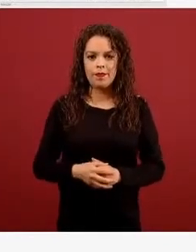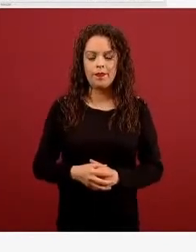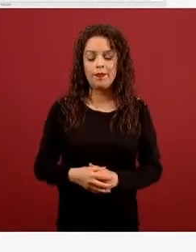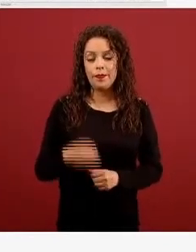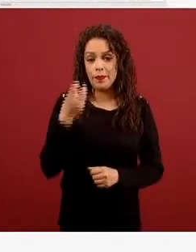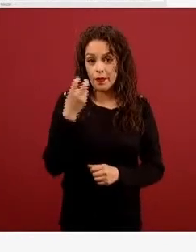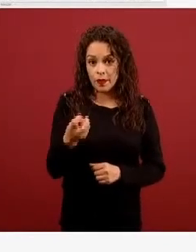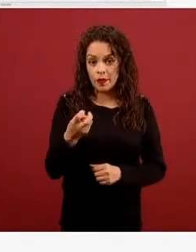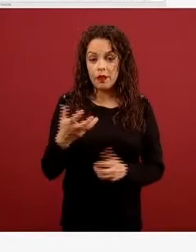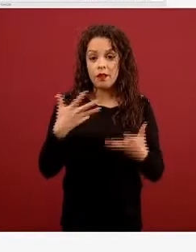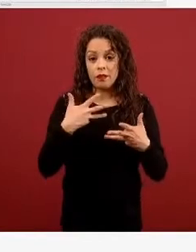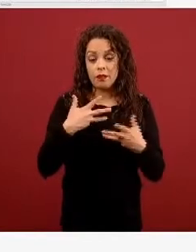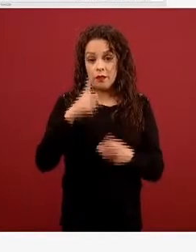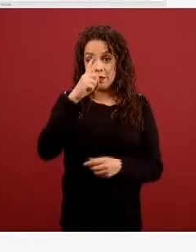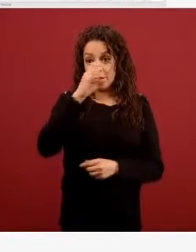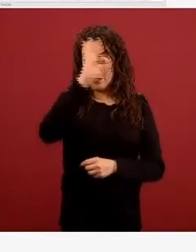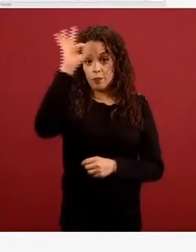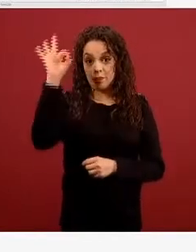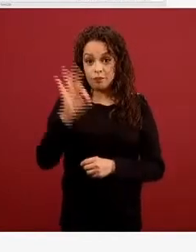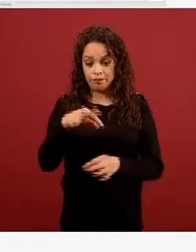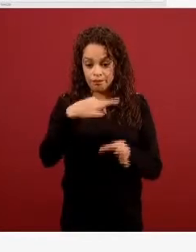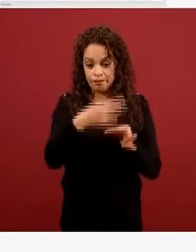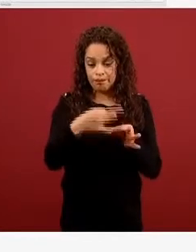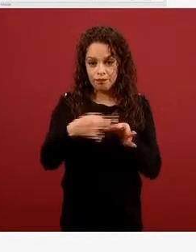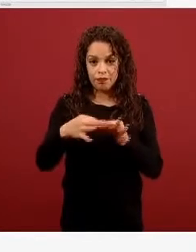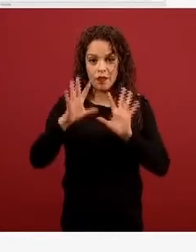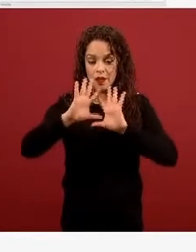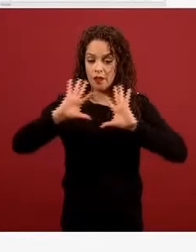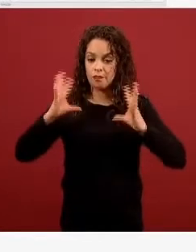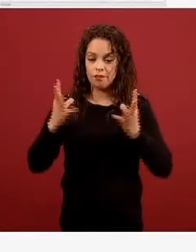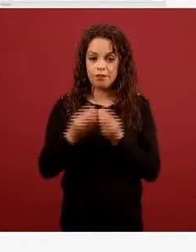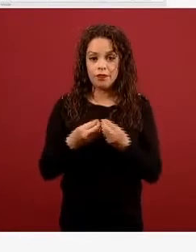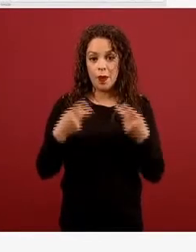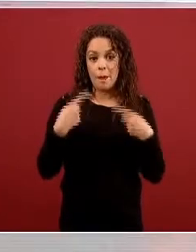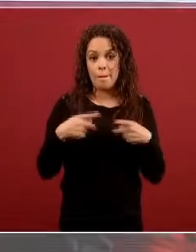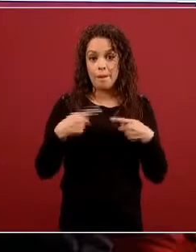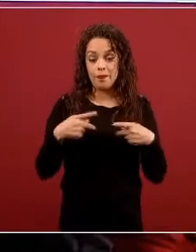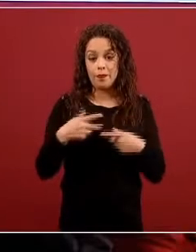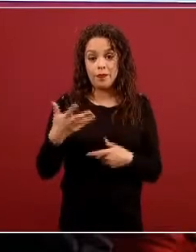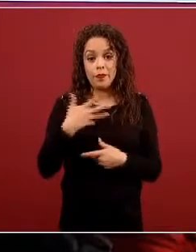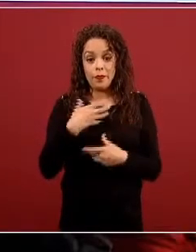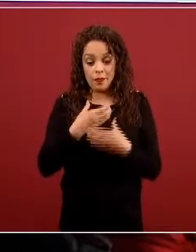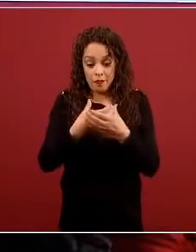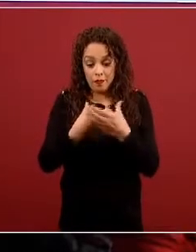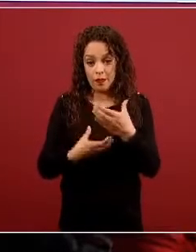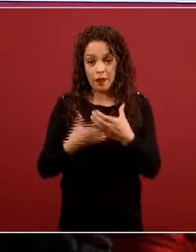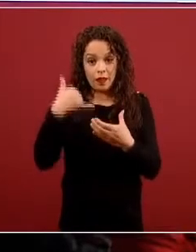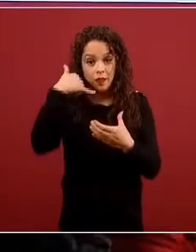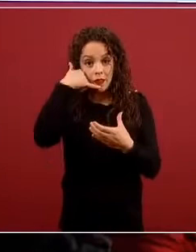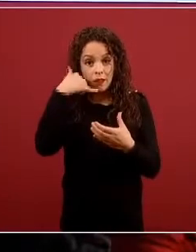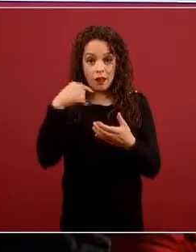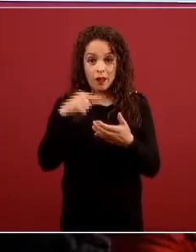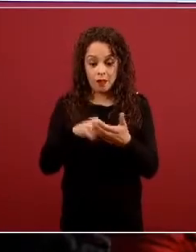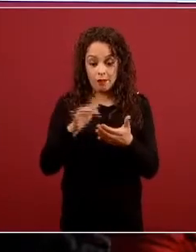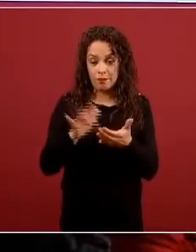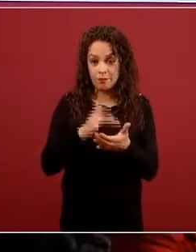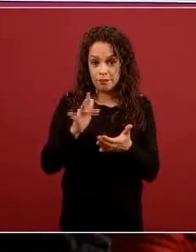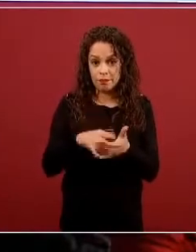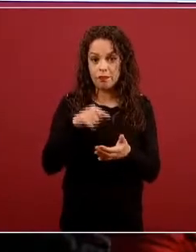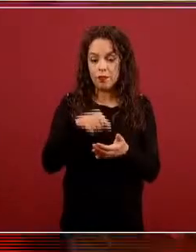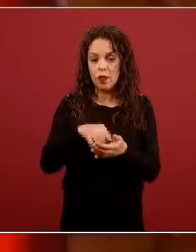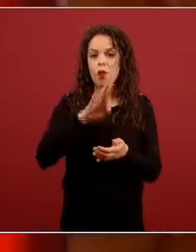digamos que al 100% de personas que tengan un teléfono inteligente y que quieran descargar